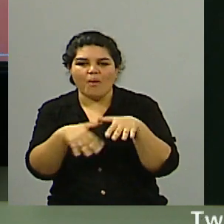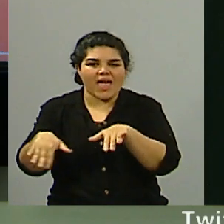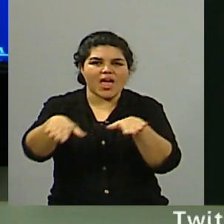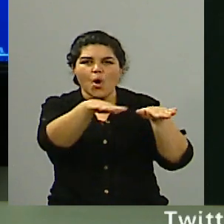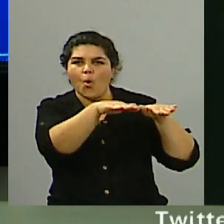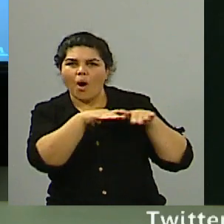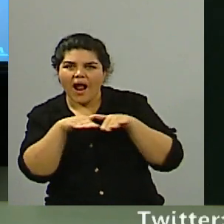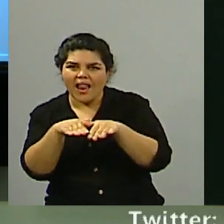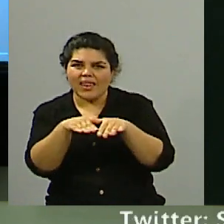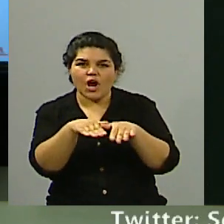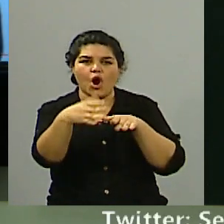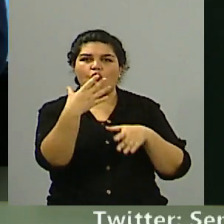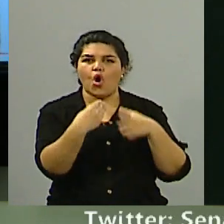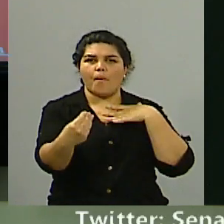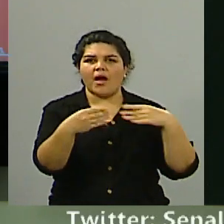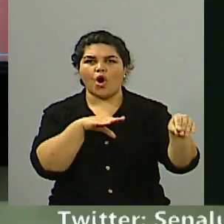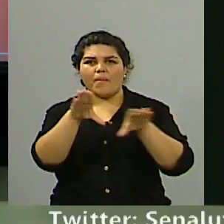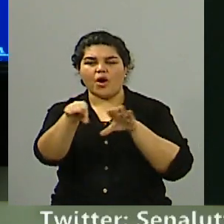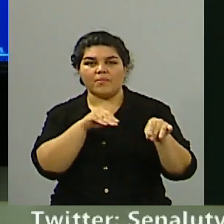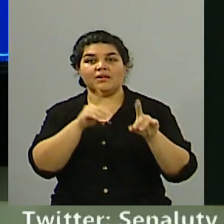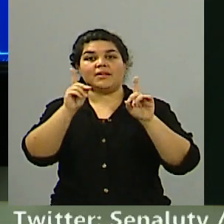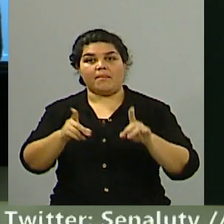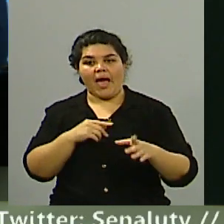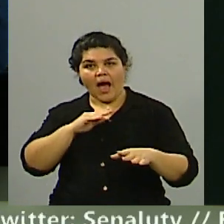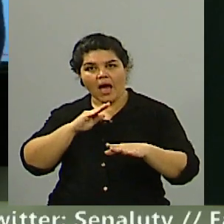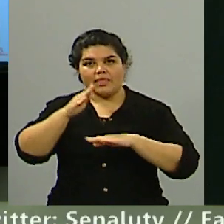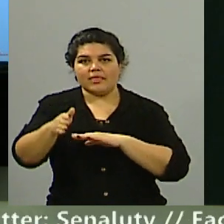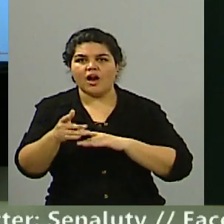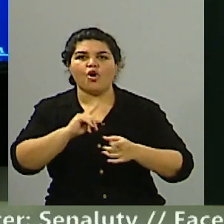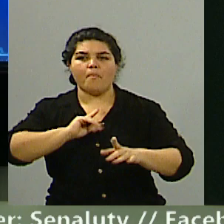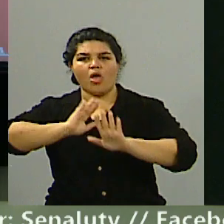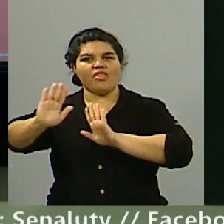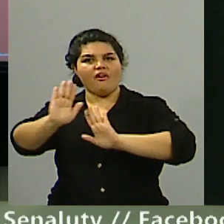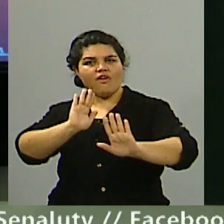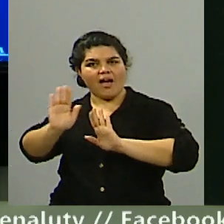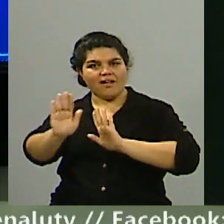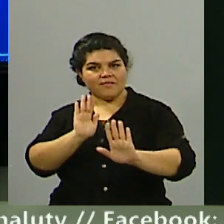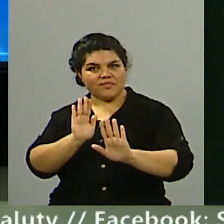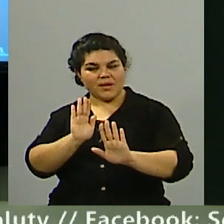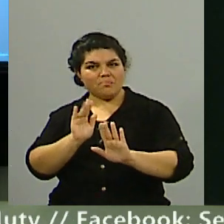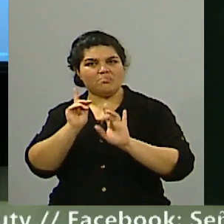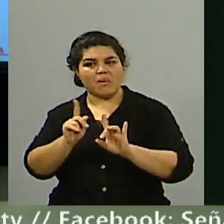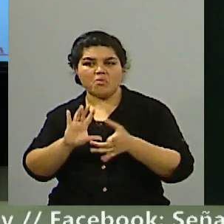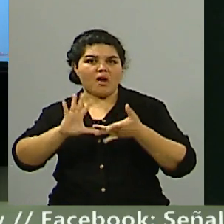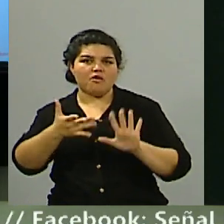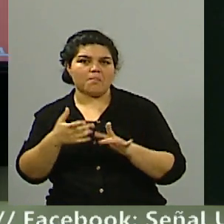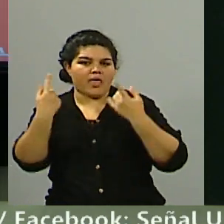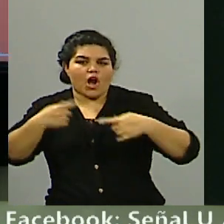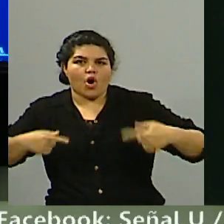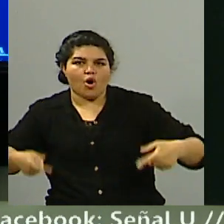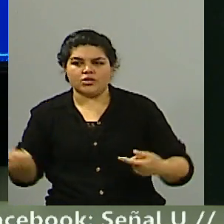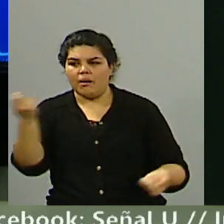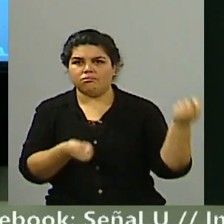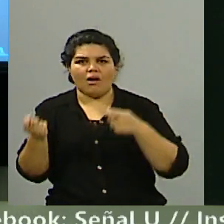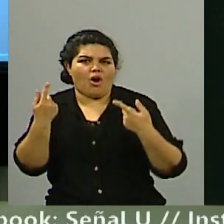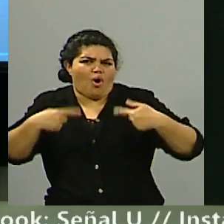toda la parte de cómo te atacan, cómo te defendes, defensa personal incluida, manejo de armas. Es como todo un montón de cosas que vas